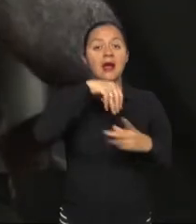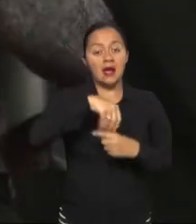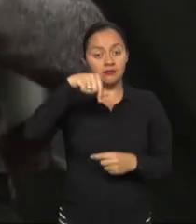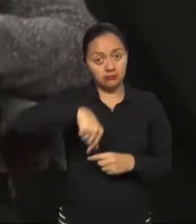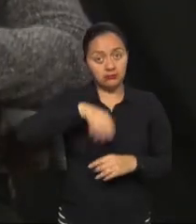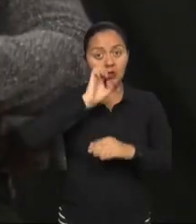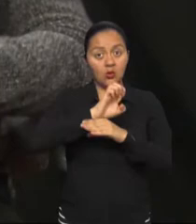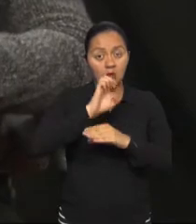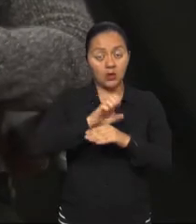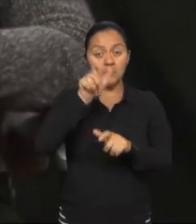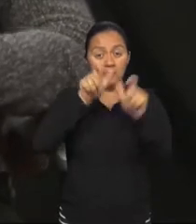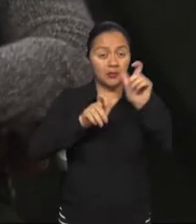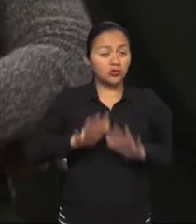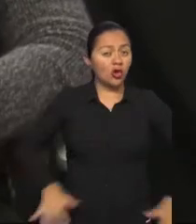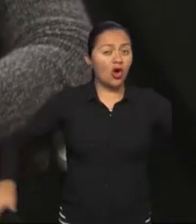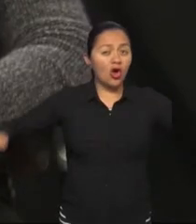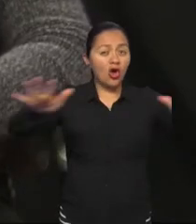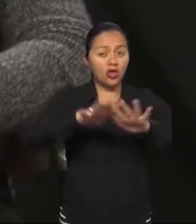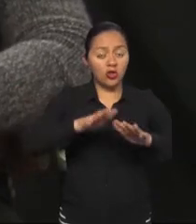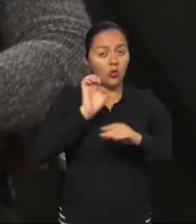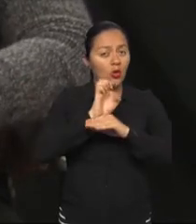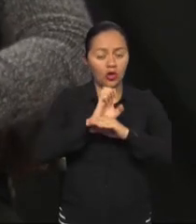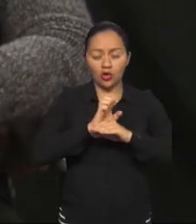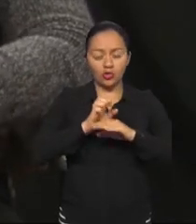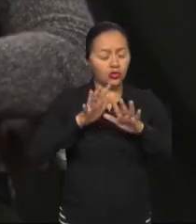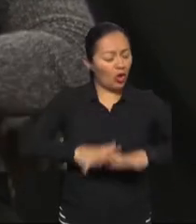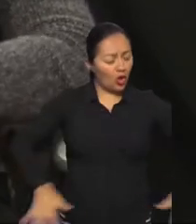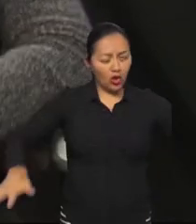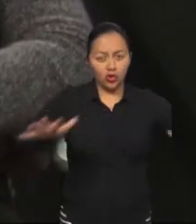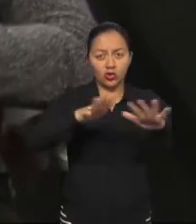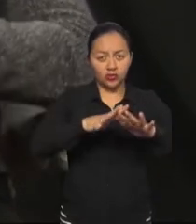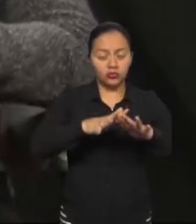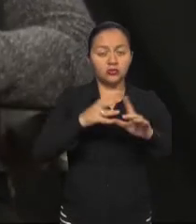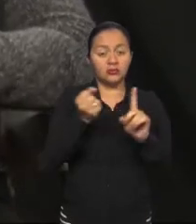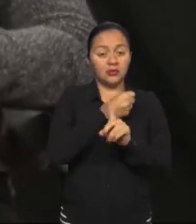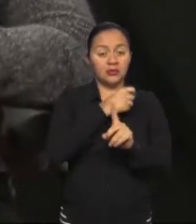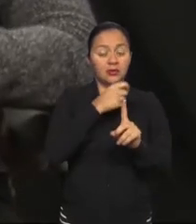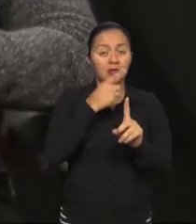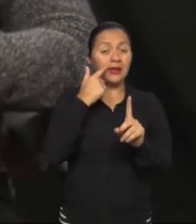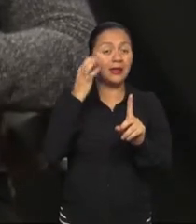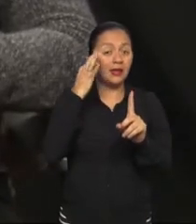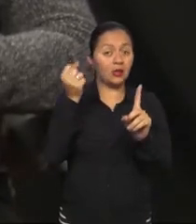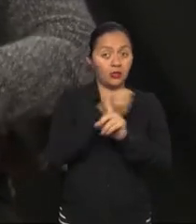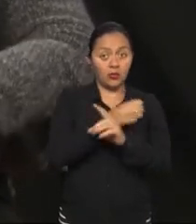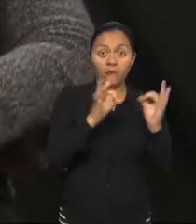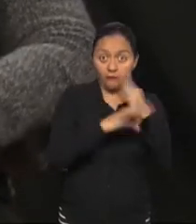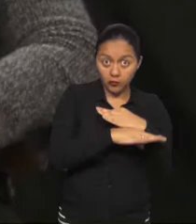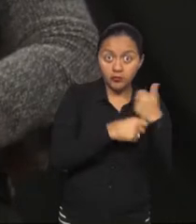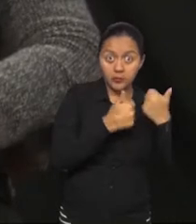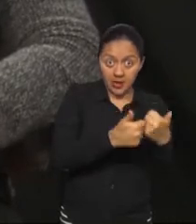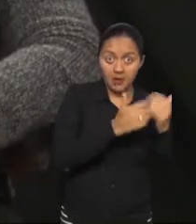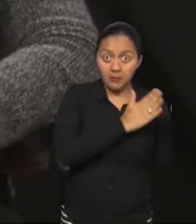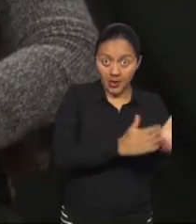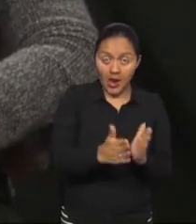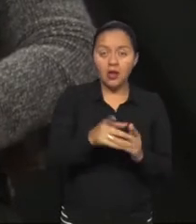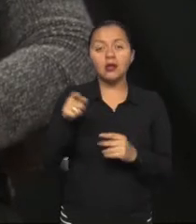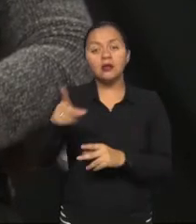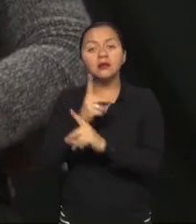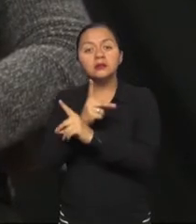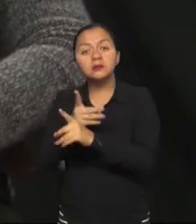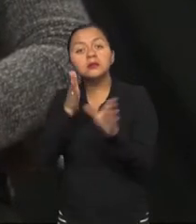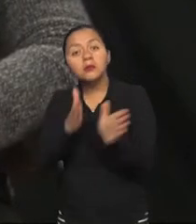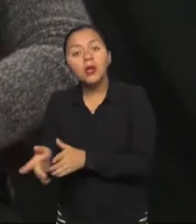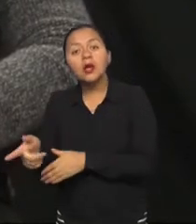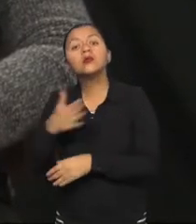para las personas en general en temas de violencia de género funciona, sí, pero hay que tener